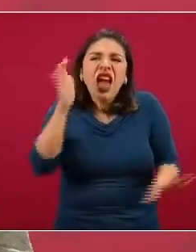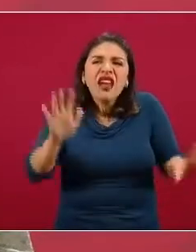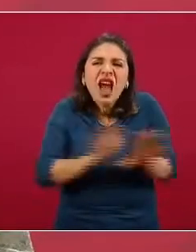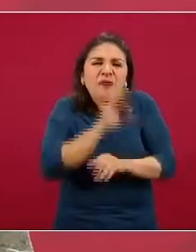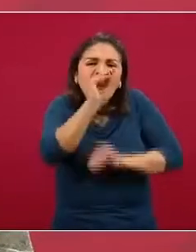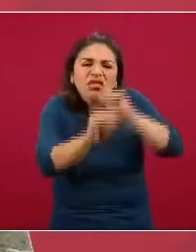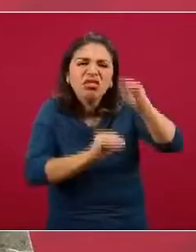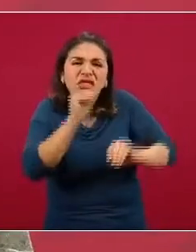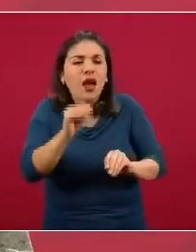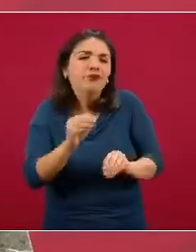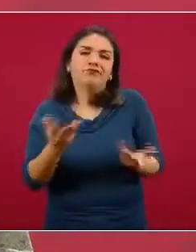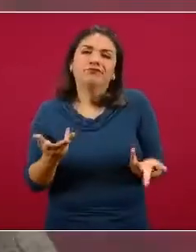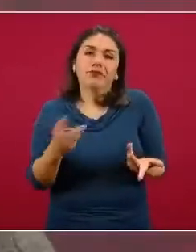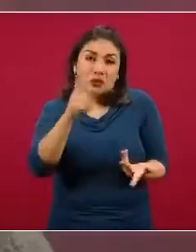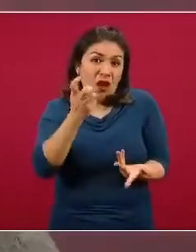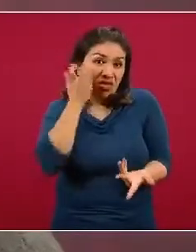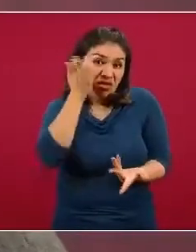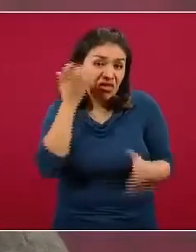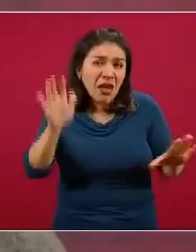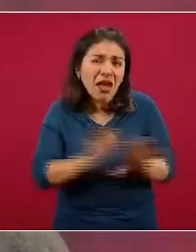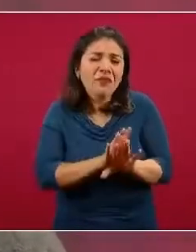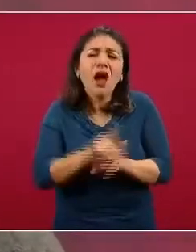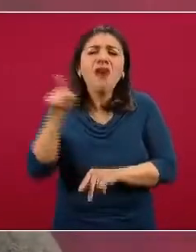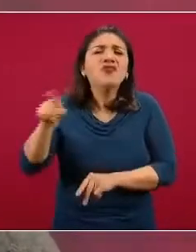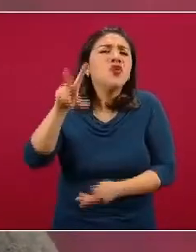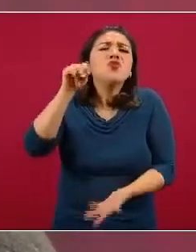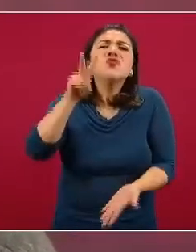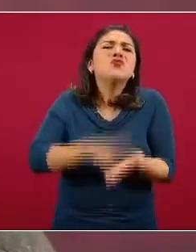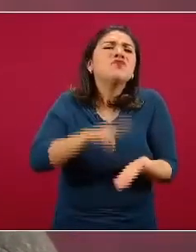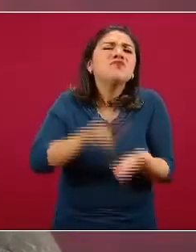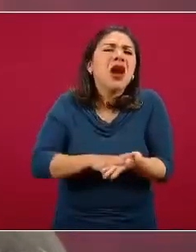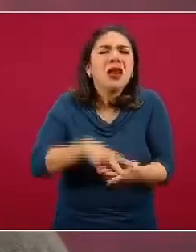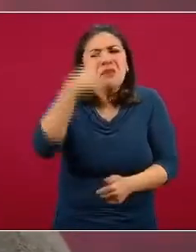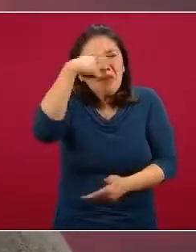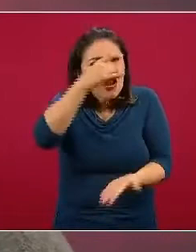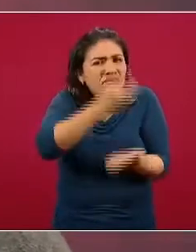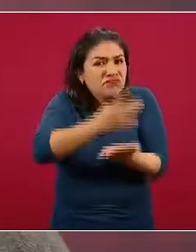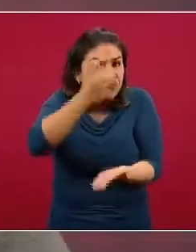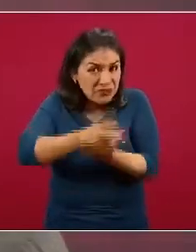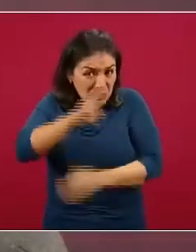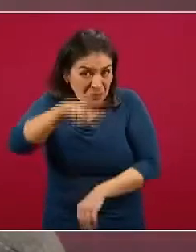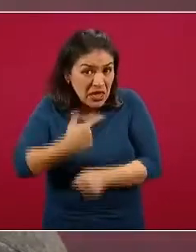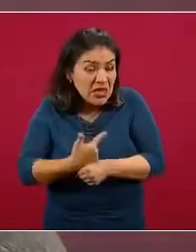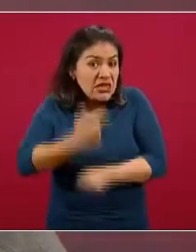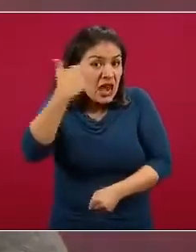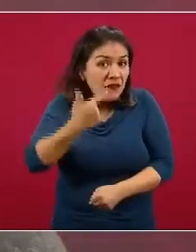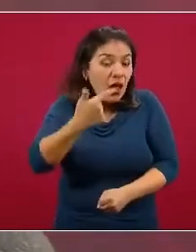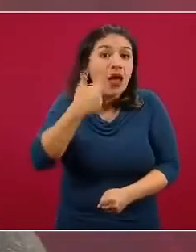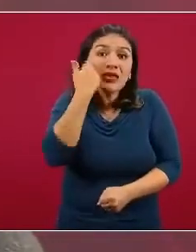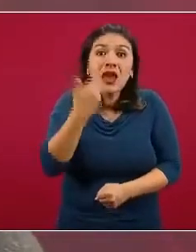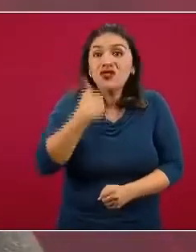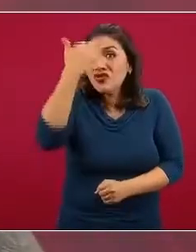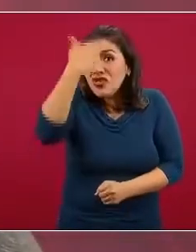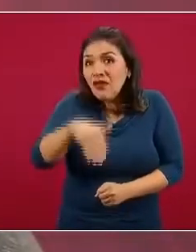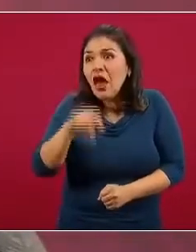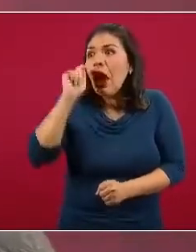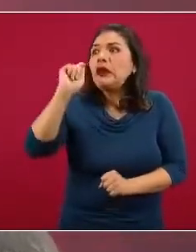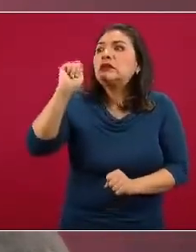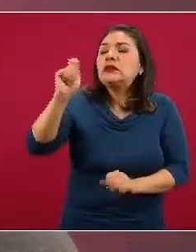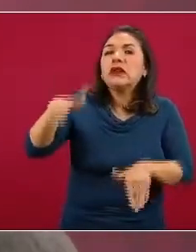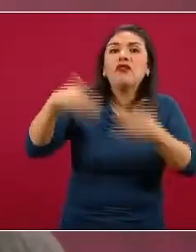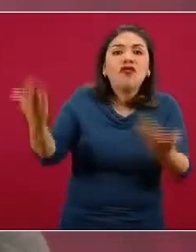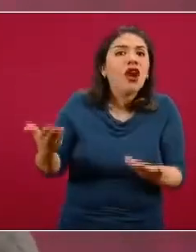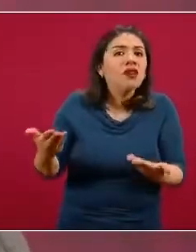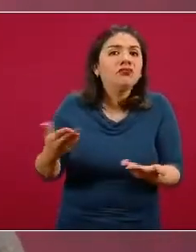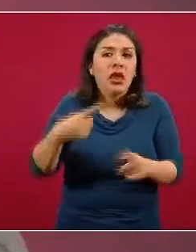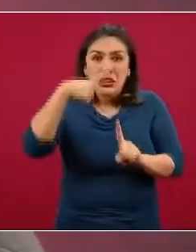uno altera el instrumento de medición, pierde la capacidad de identificar el fenómeno que uno quiere detectar: